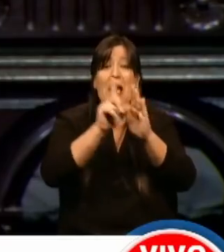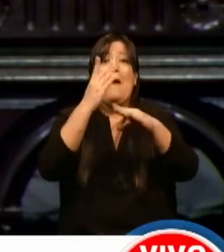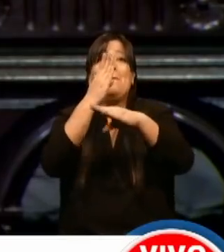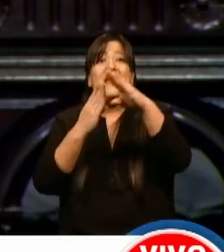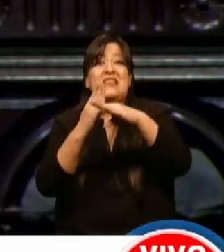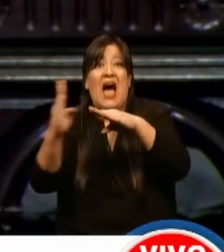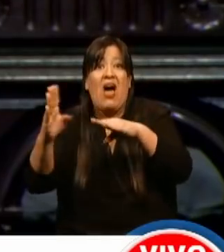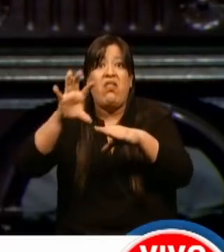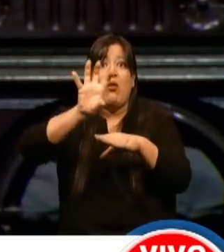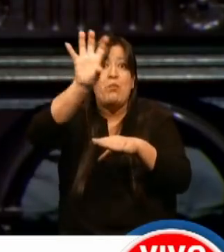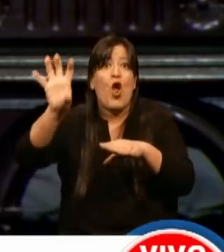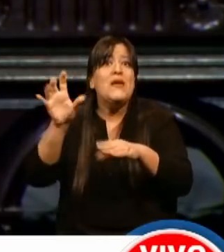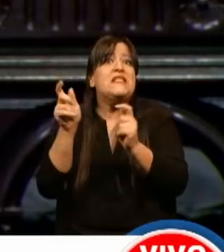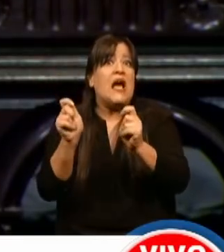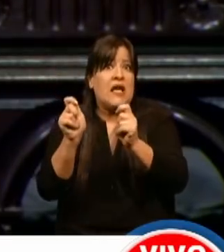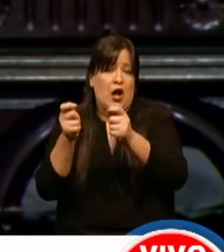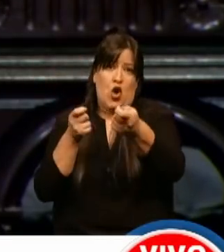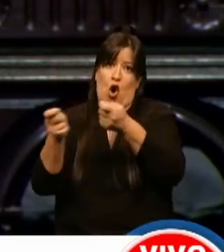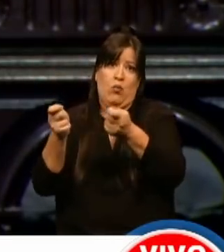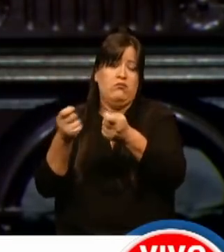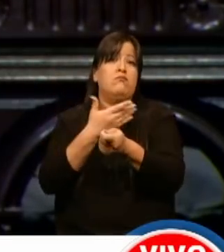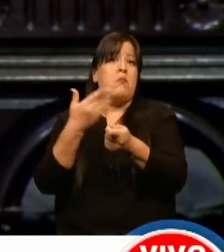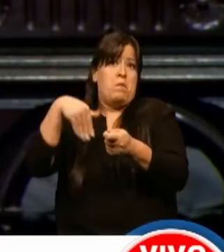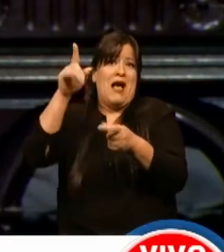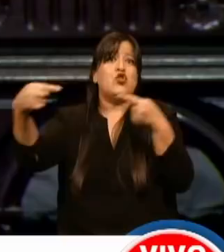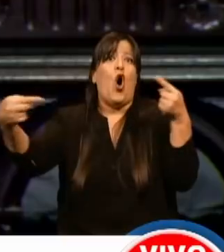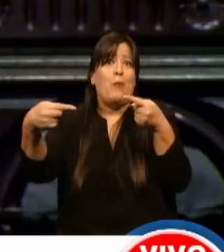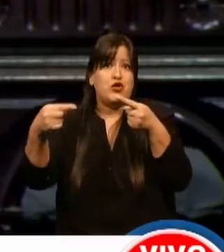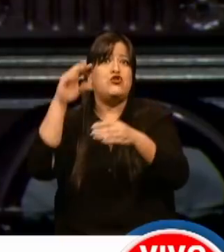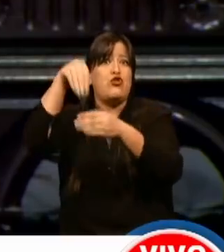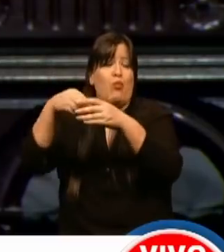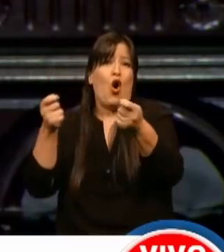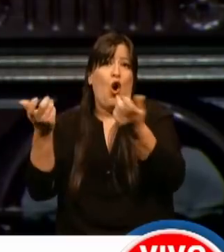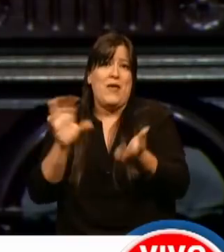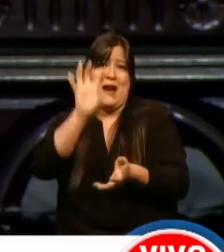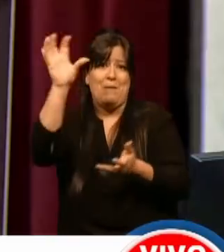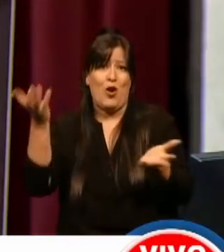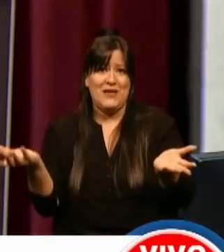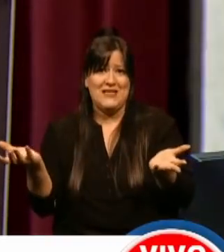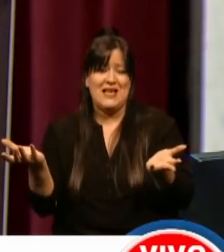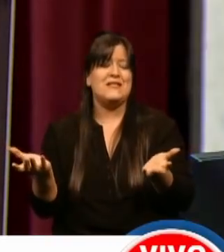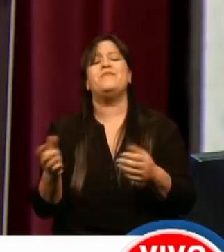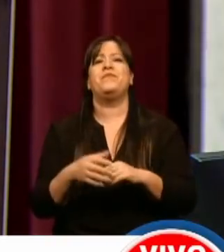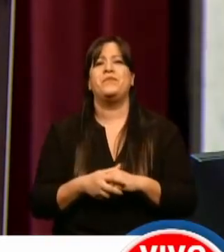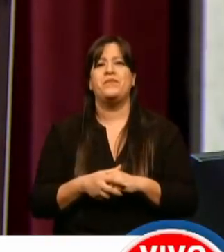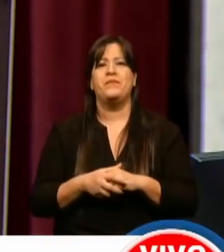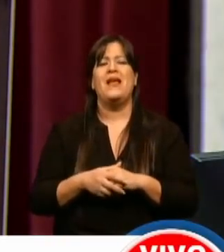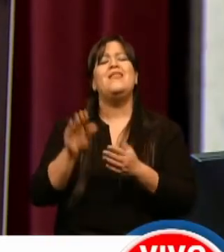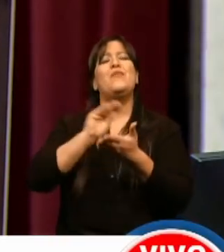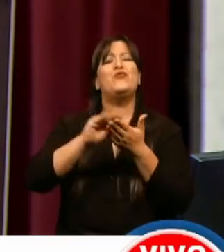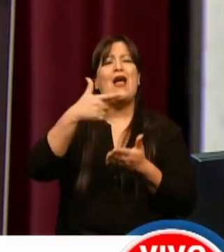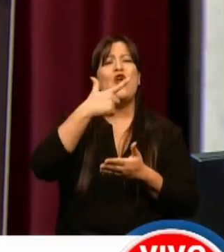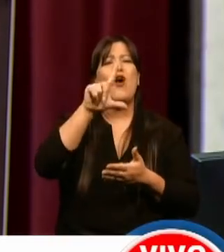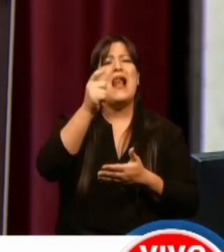son distritos gobernados por la principal fuerza opositora. Silencio, por favor. Quiero, diputado Laspina.